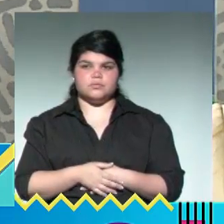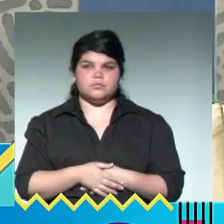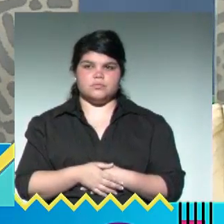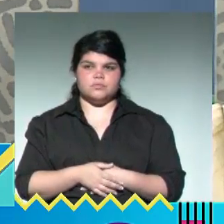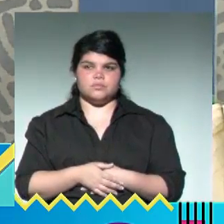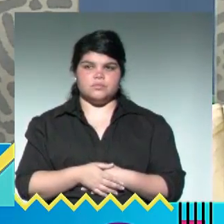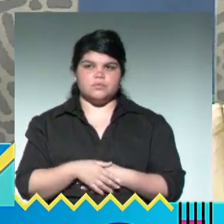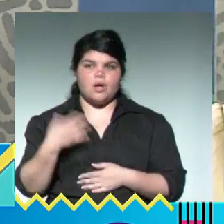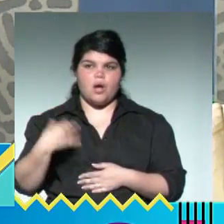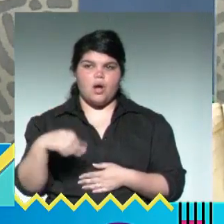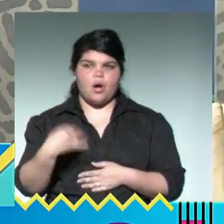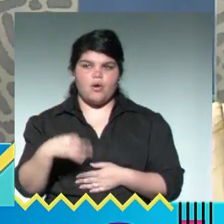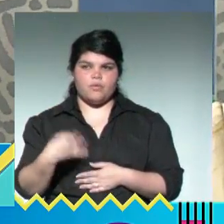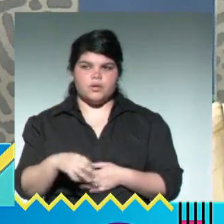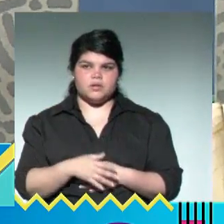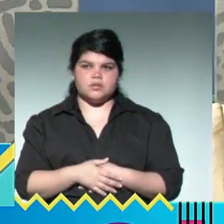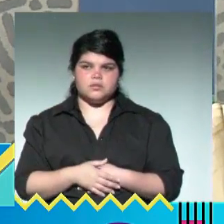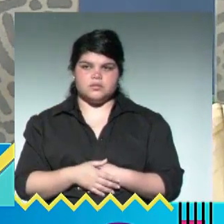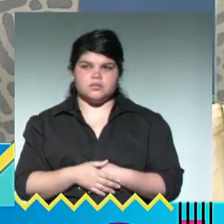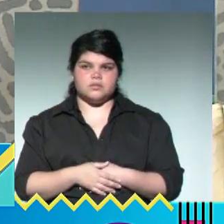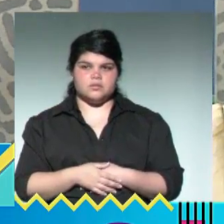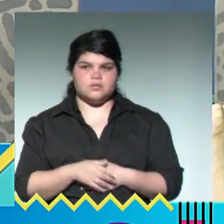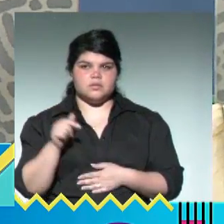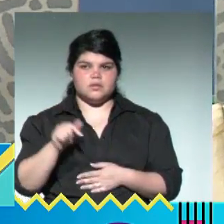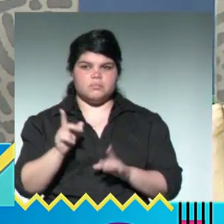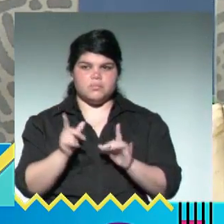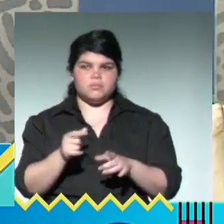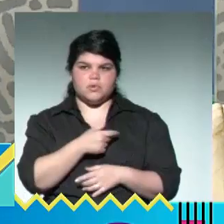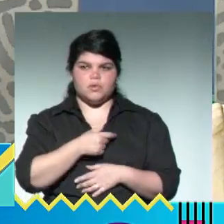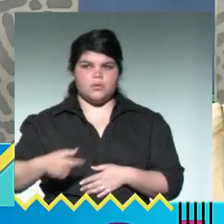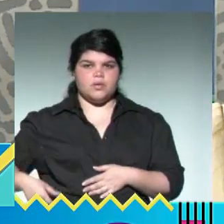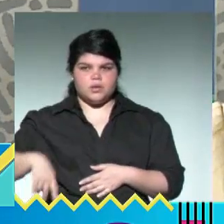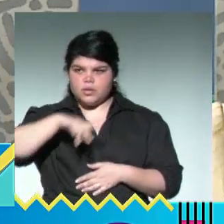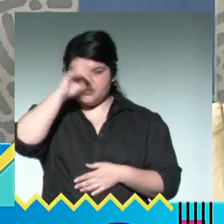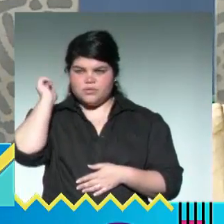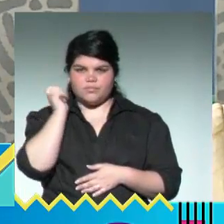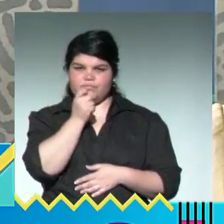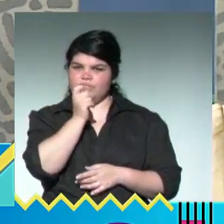por obligación. Creo que terminan llegando los gobiernos nacionales. A nadie le gusta hacer ajustes.